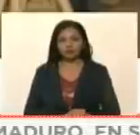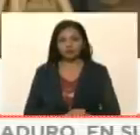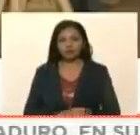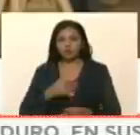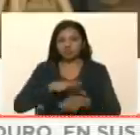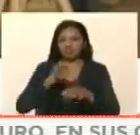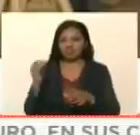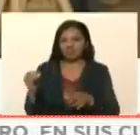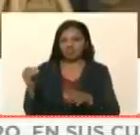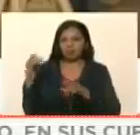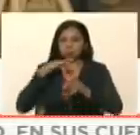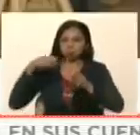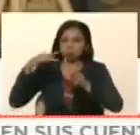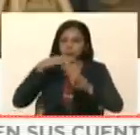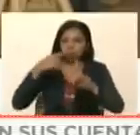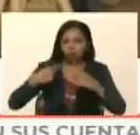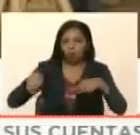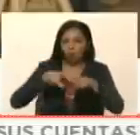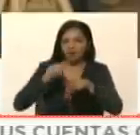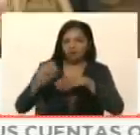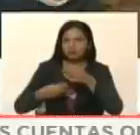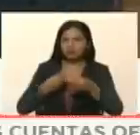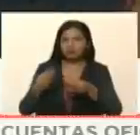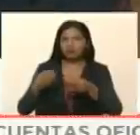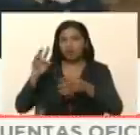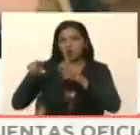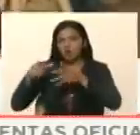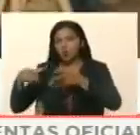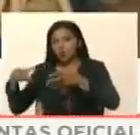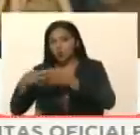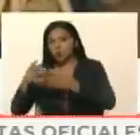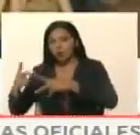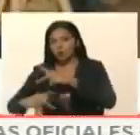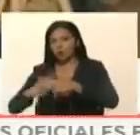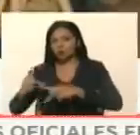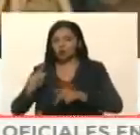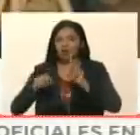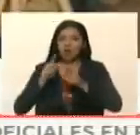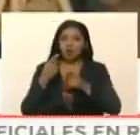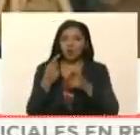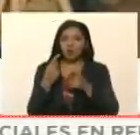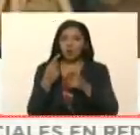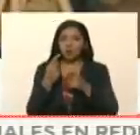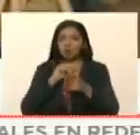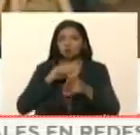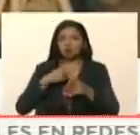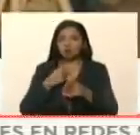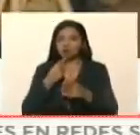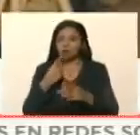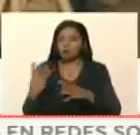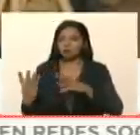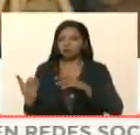dejen envenenar la mente, como se dejaron envenenar la mente por allá a un grupo de productores con los cuales estamos hablando.